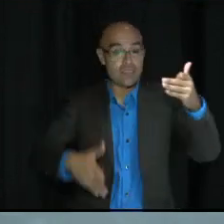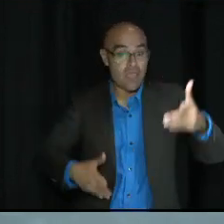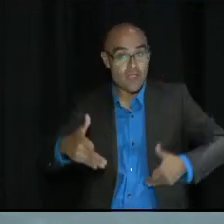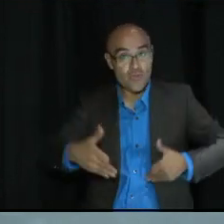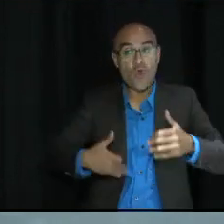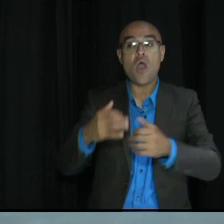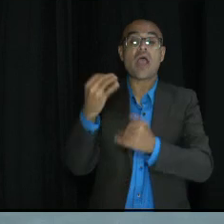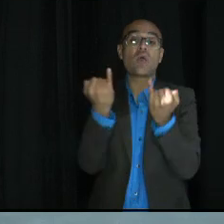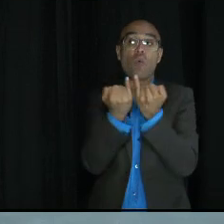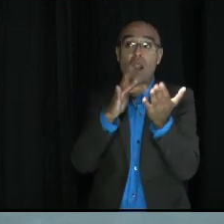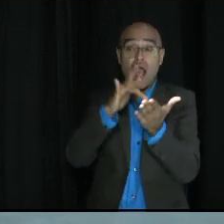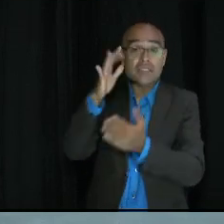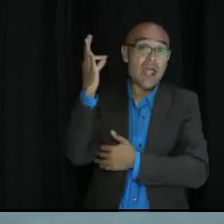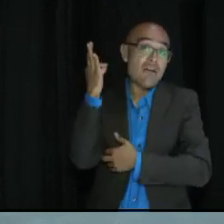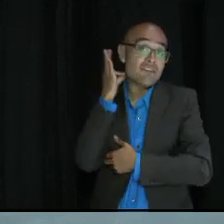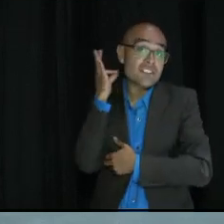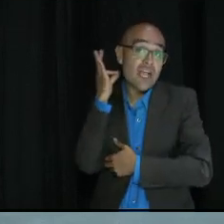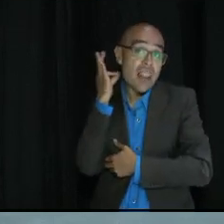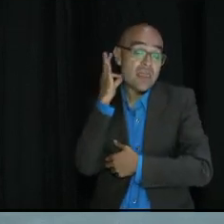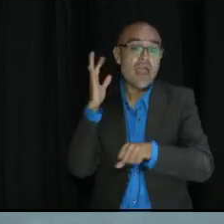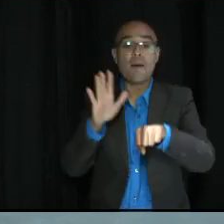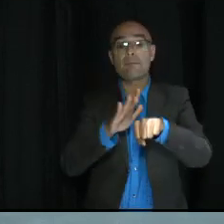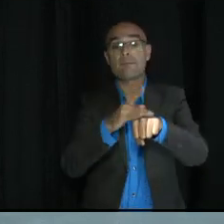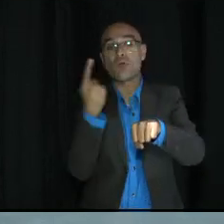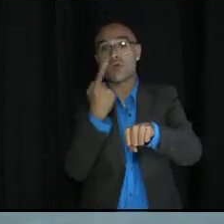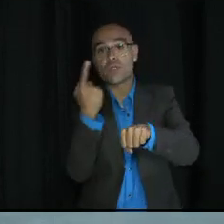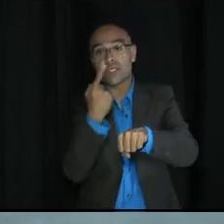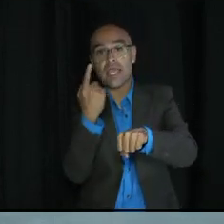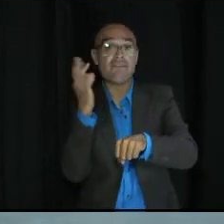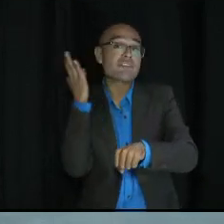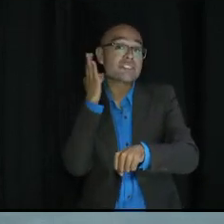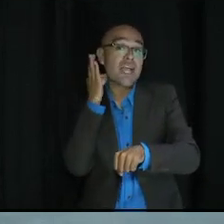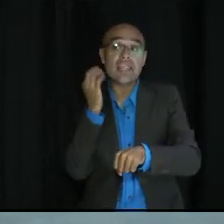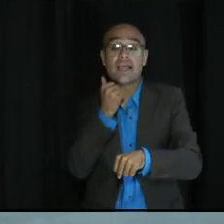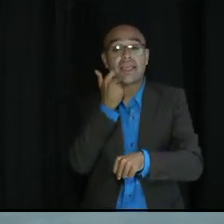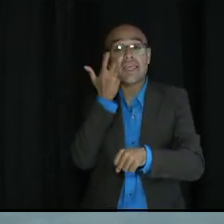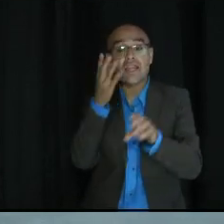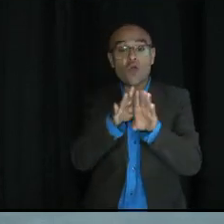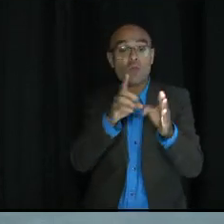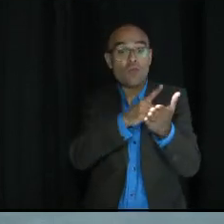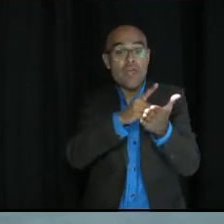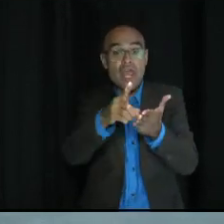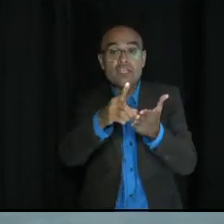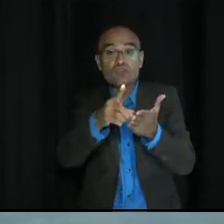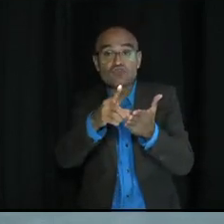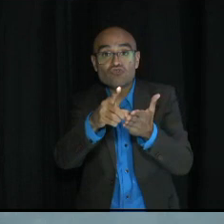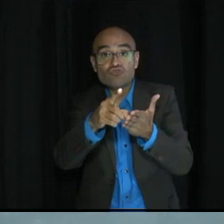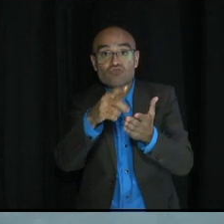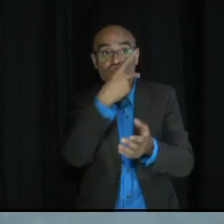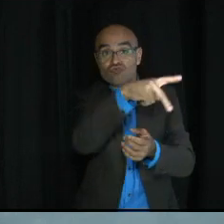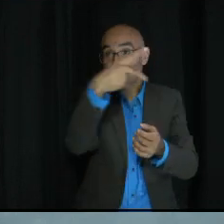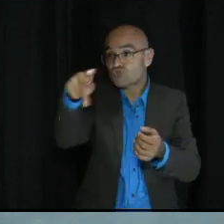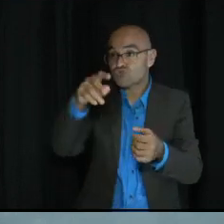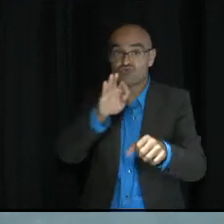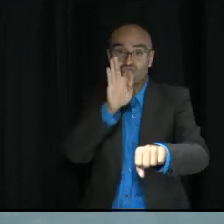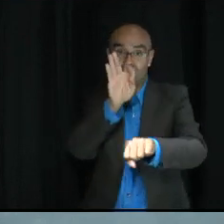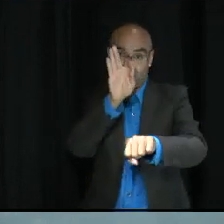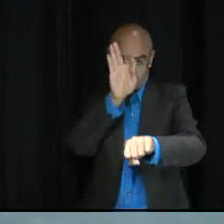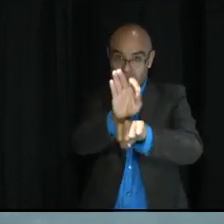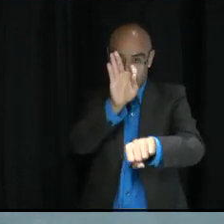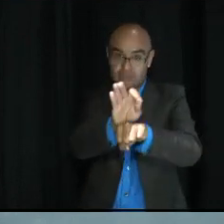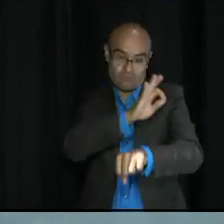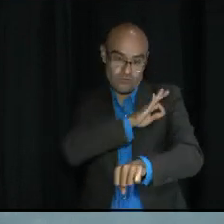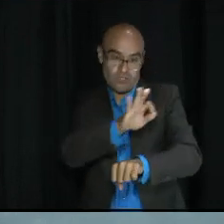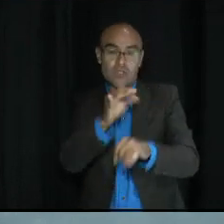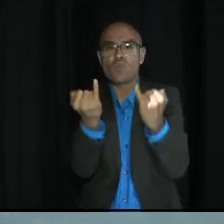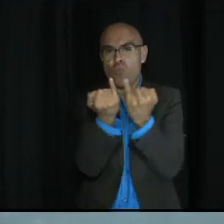Fiscalía, quien está para procurar nuestros derechos y cuidarnos. Hagan sus denuncias,